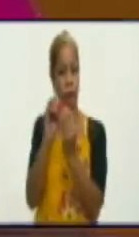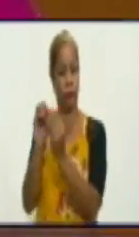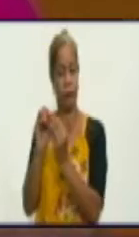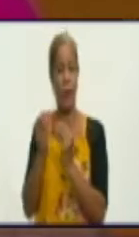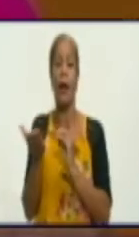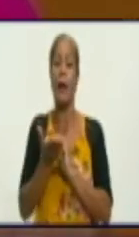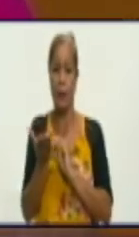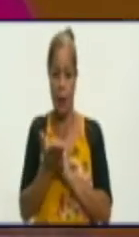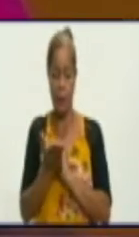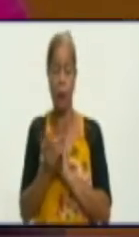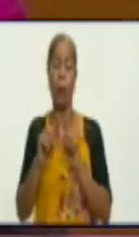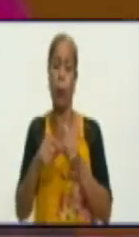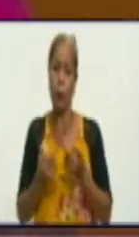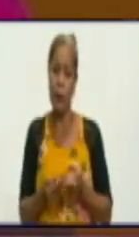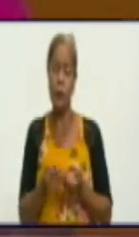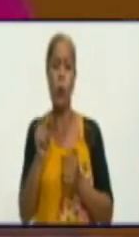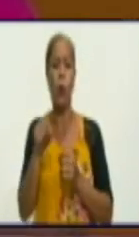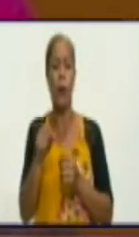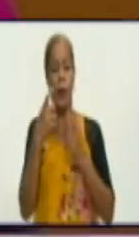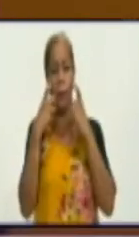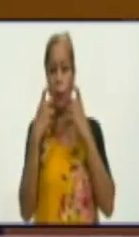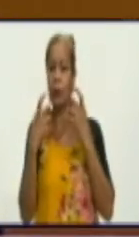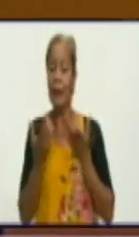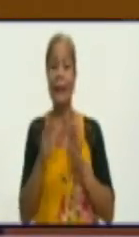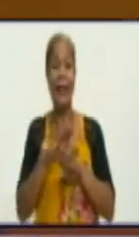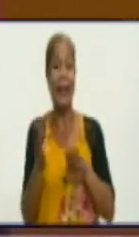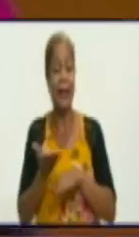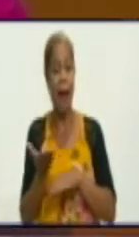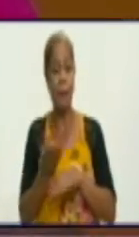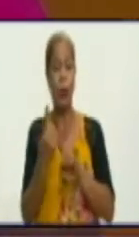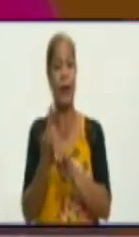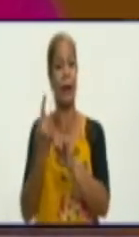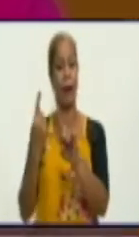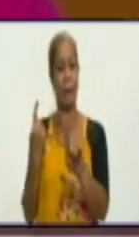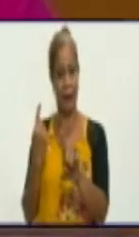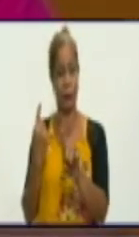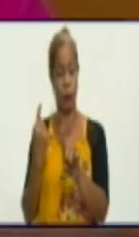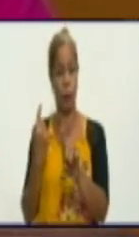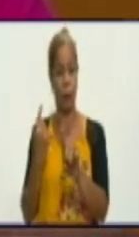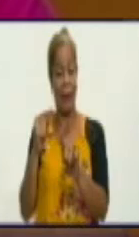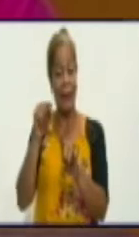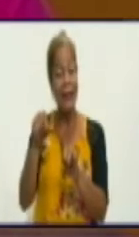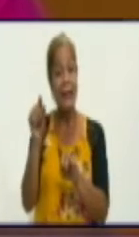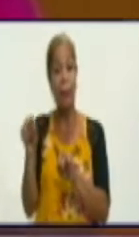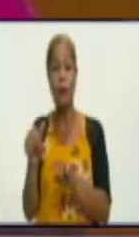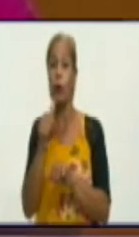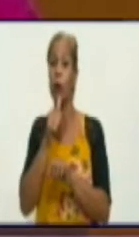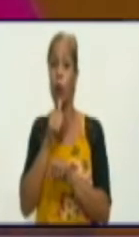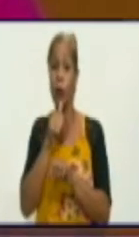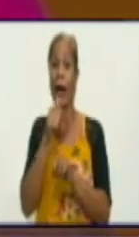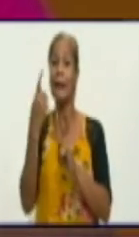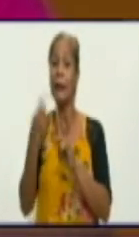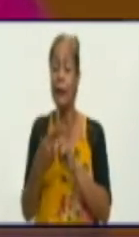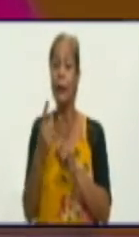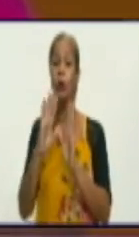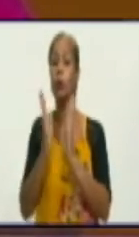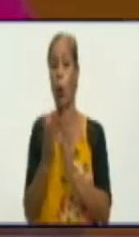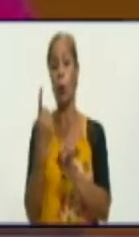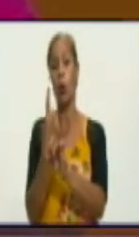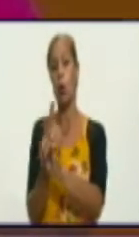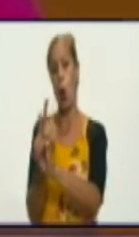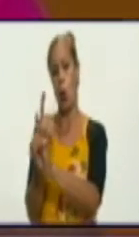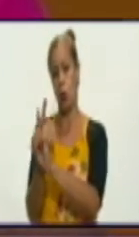eso es tan importante el aislamiento oportuno del sospechoso y sus contactos. Y es muy importante